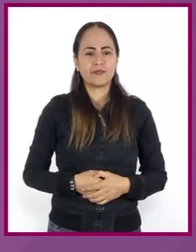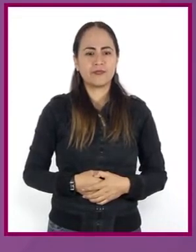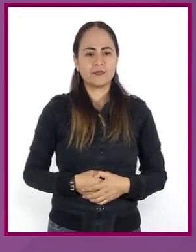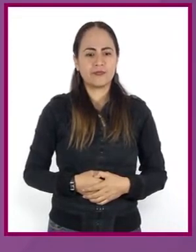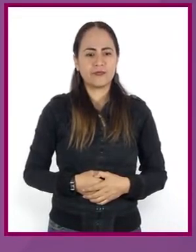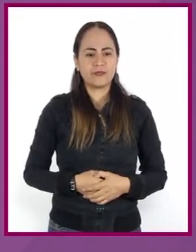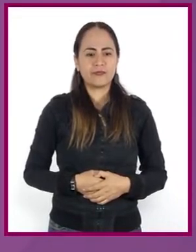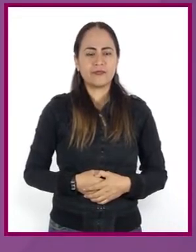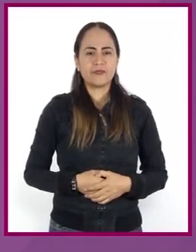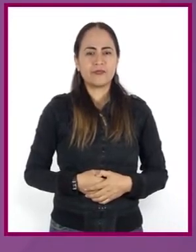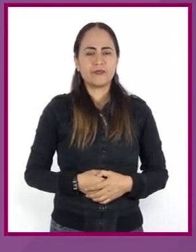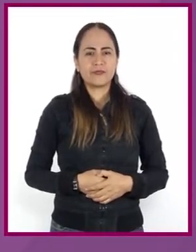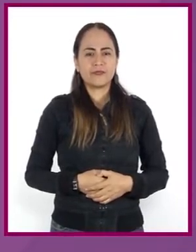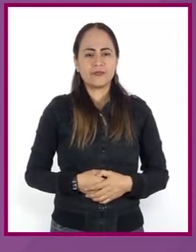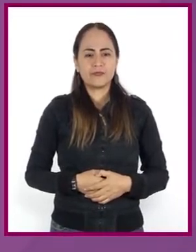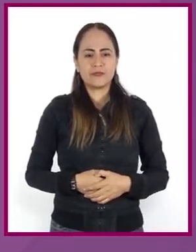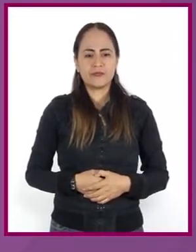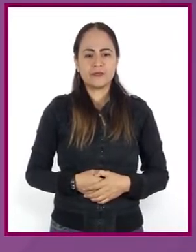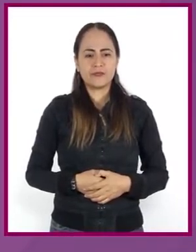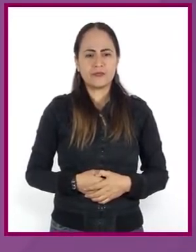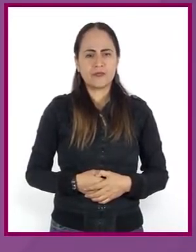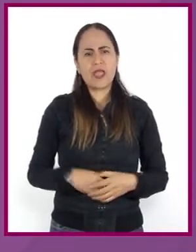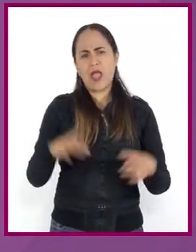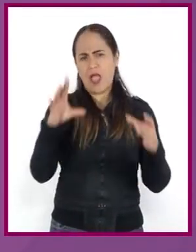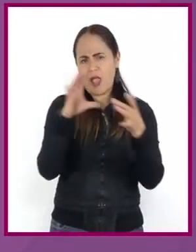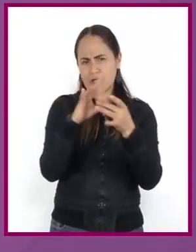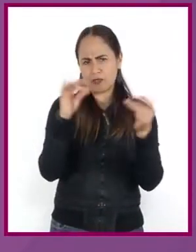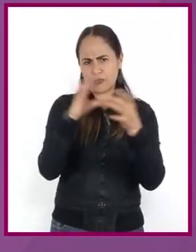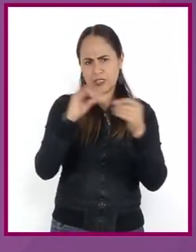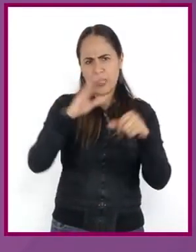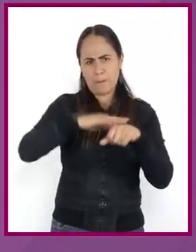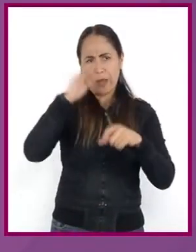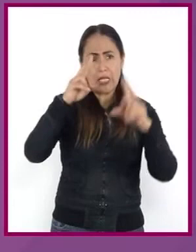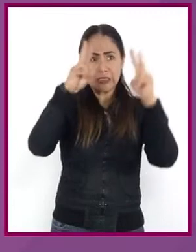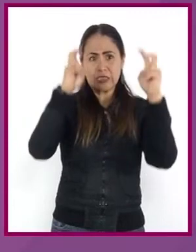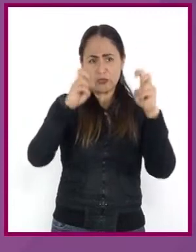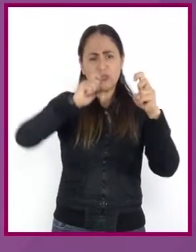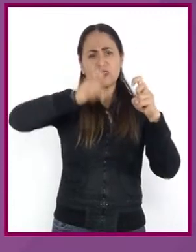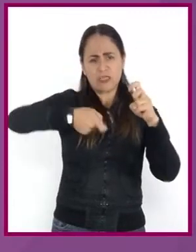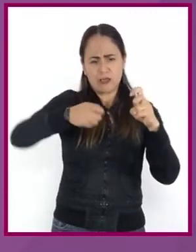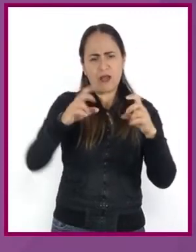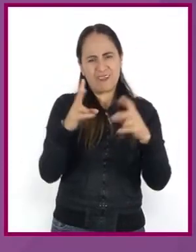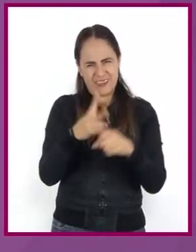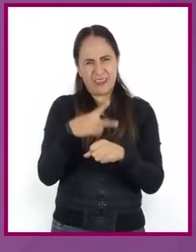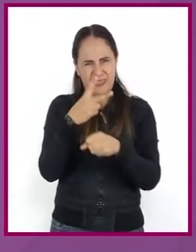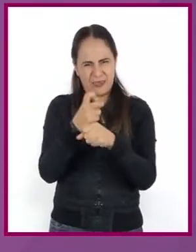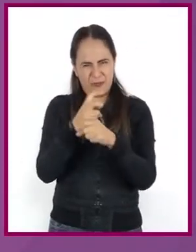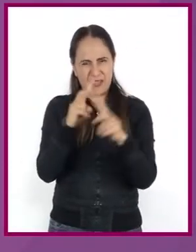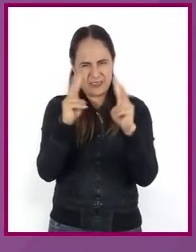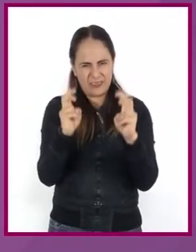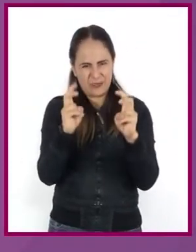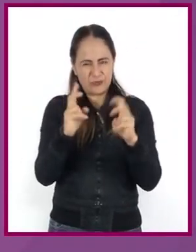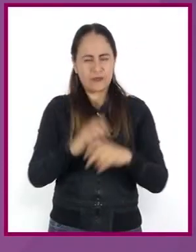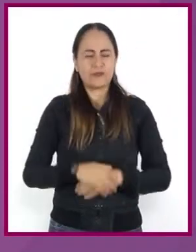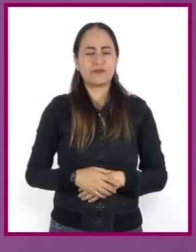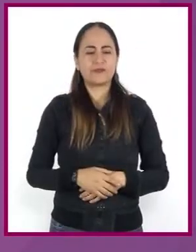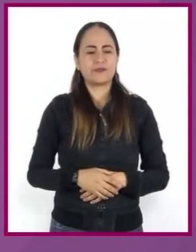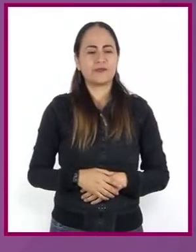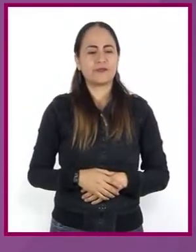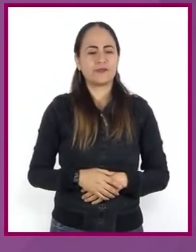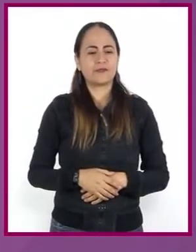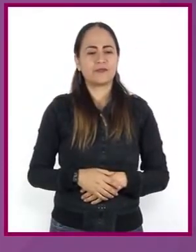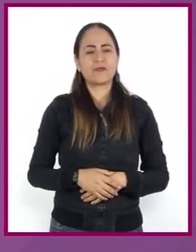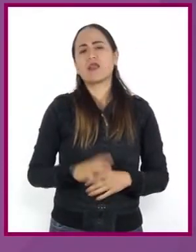Para alargar el contexto del título. Títulos sirven para darle